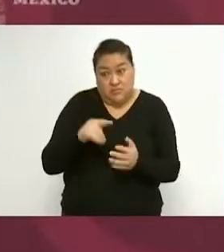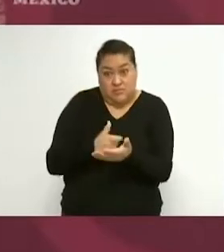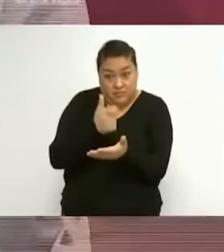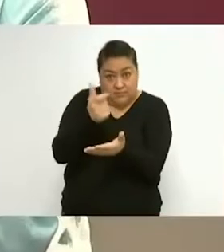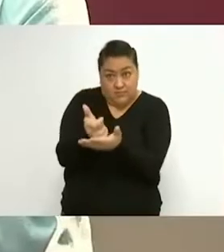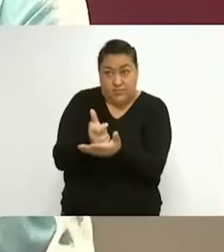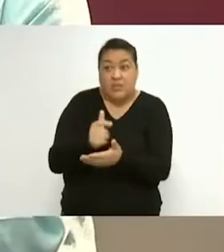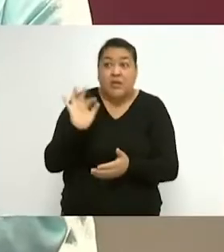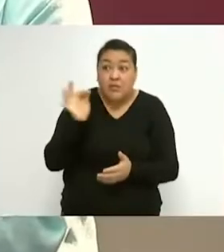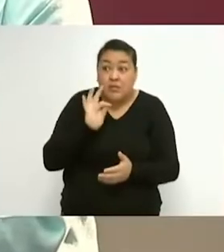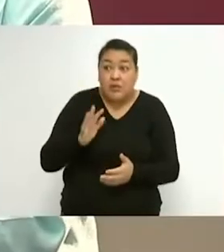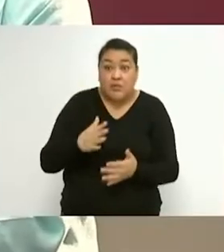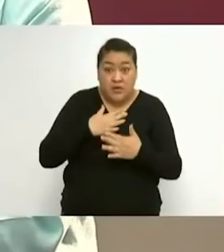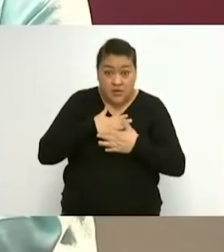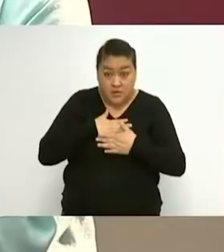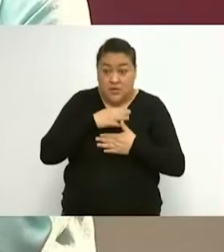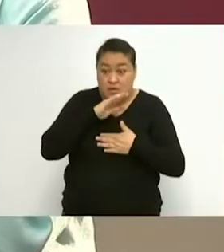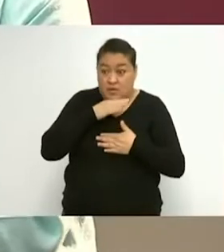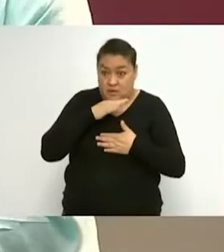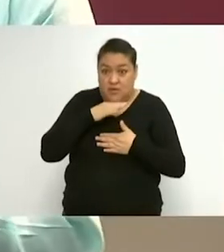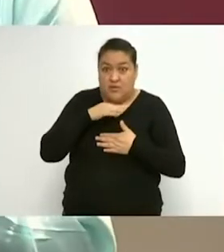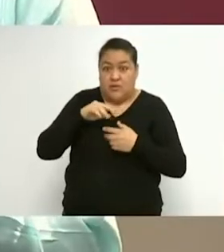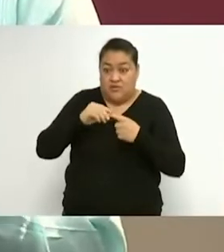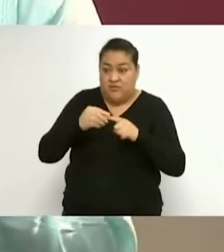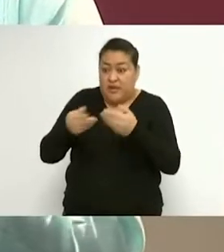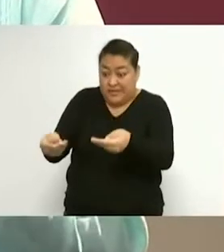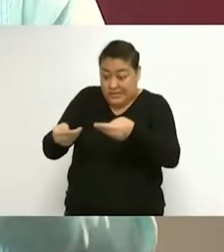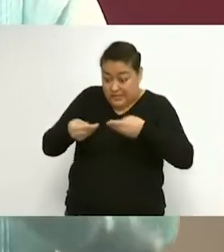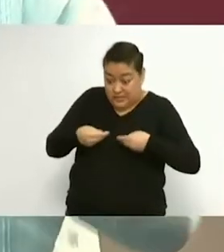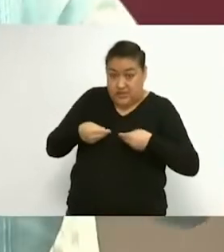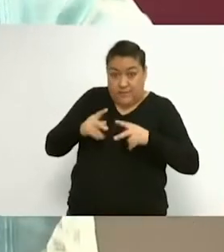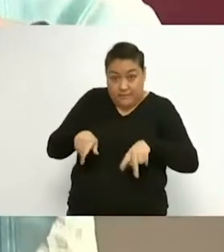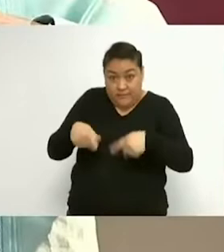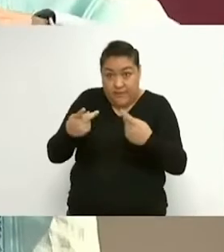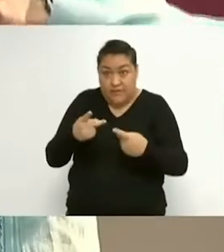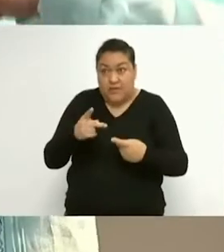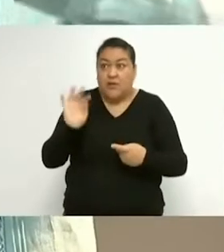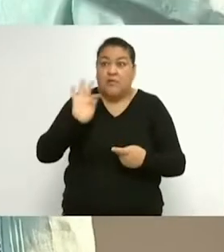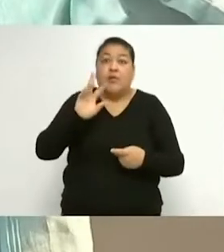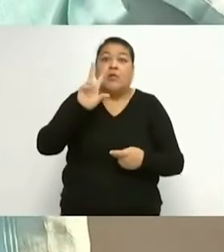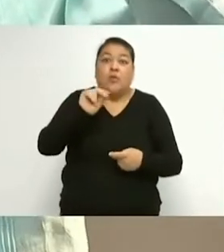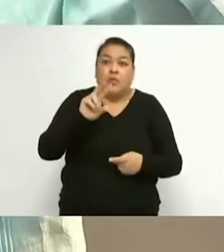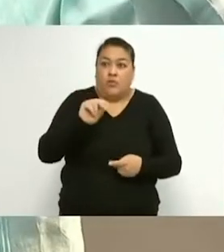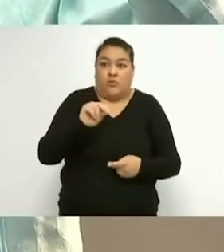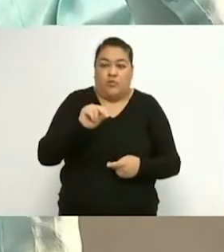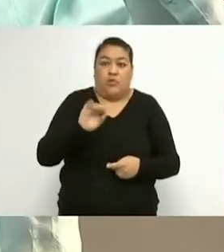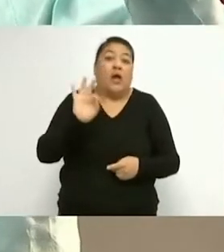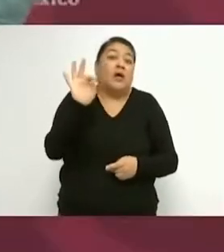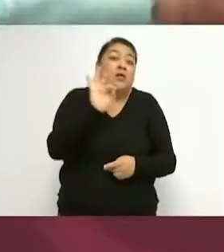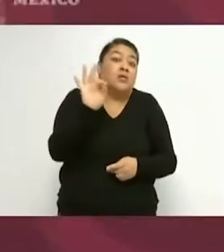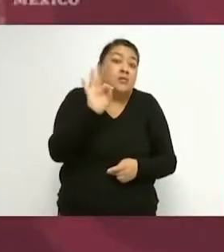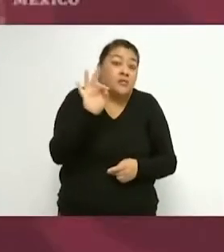ni el maíz ni el frijol porque se los paguen más